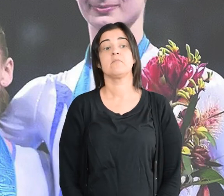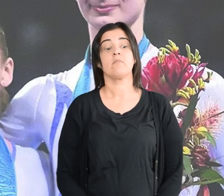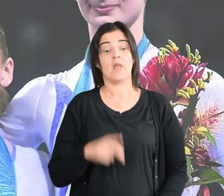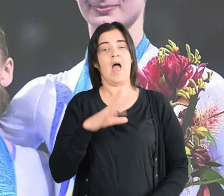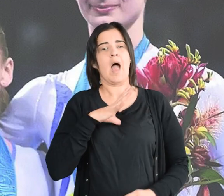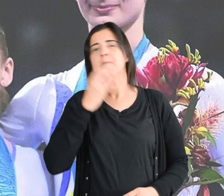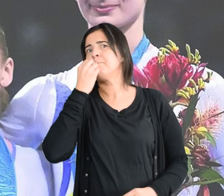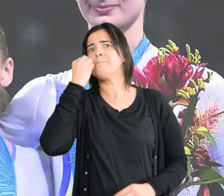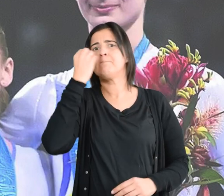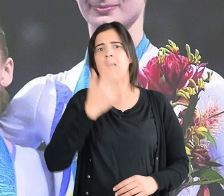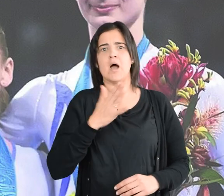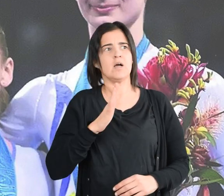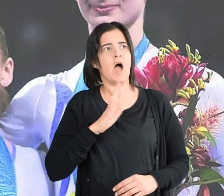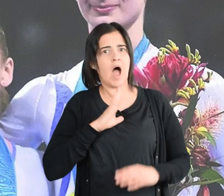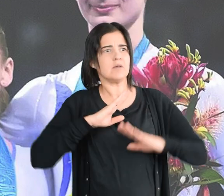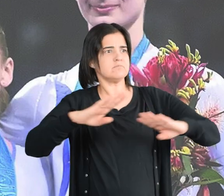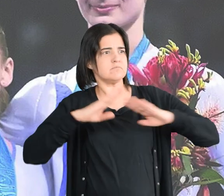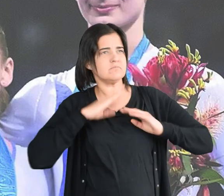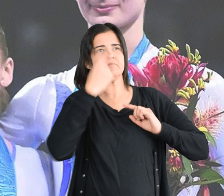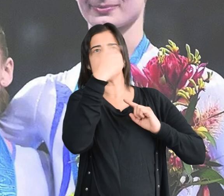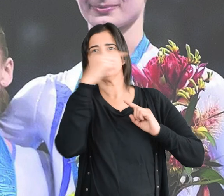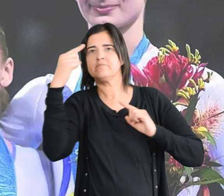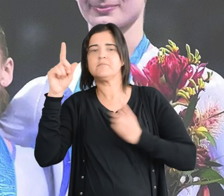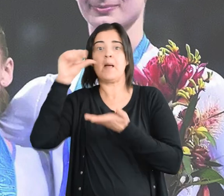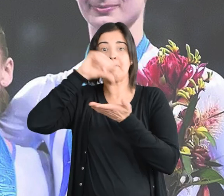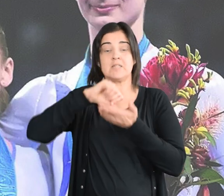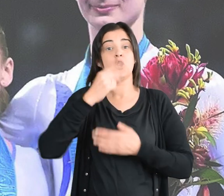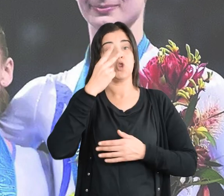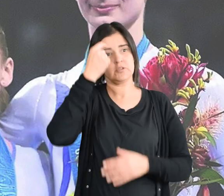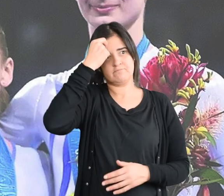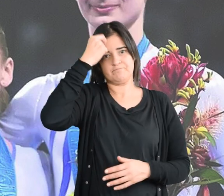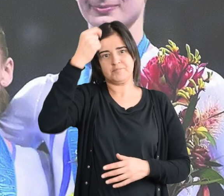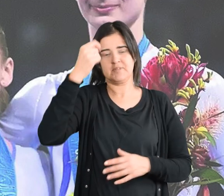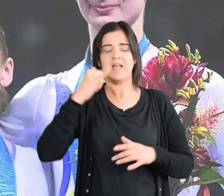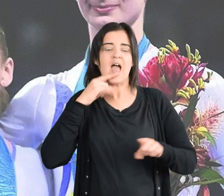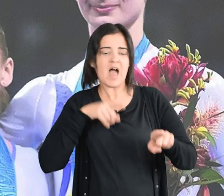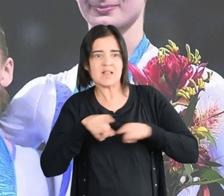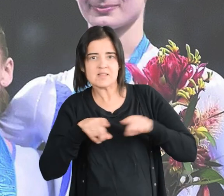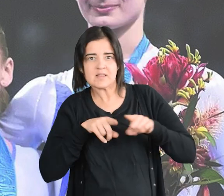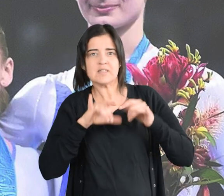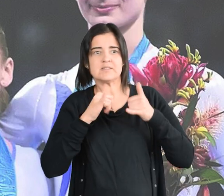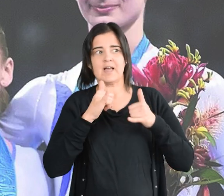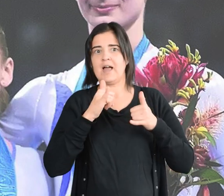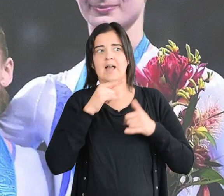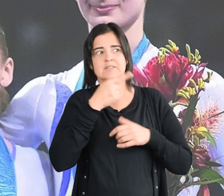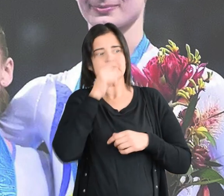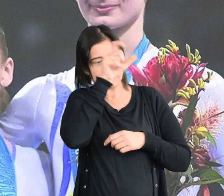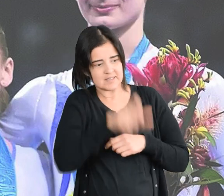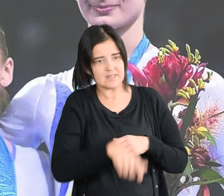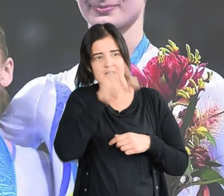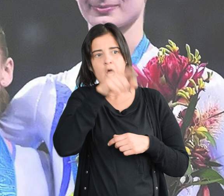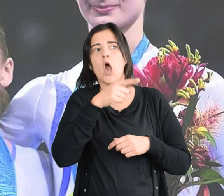Allí se encuentra con las mejores gimnastas del país y con dos expertos entrenadores que como ella misma dice